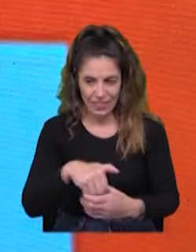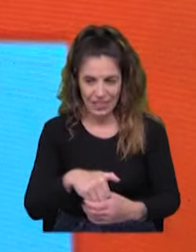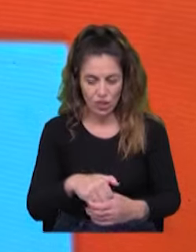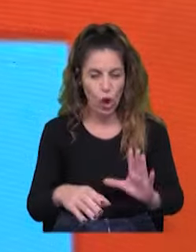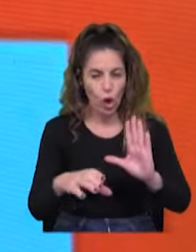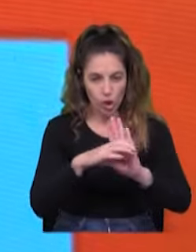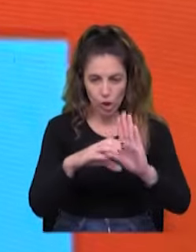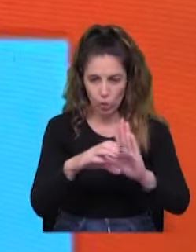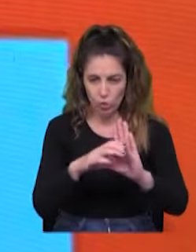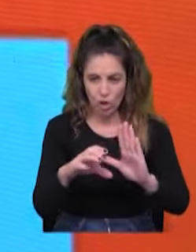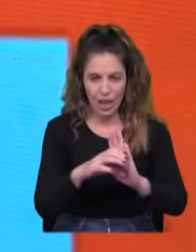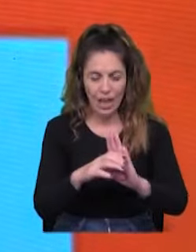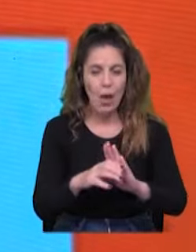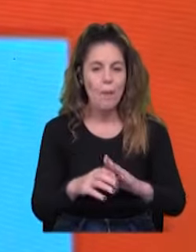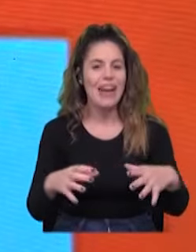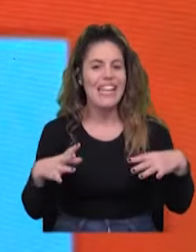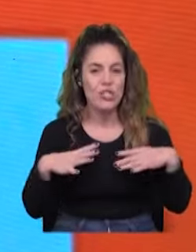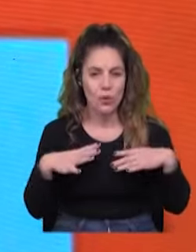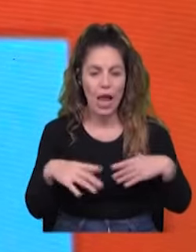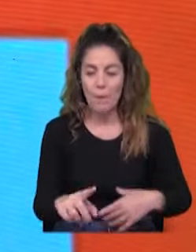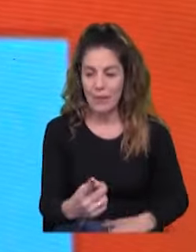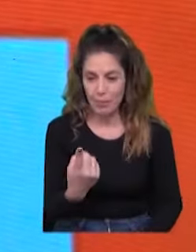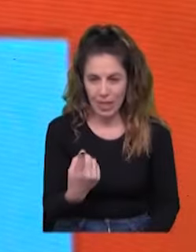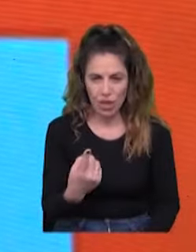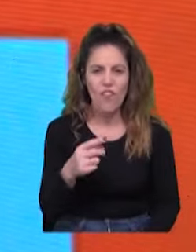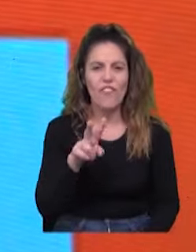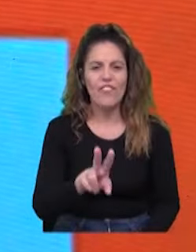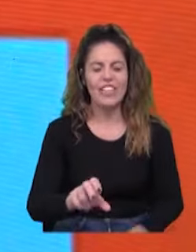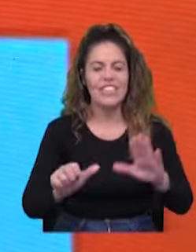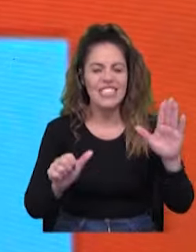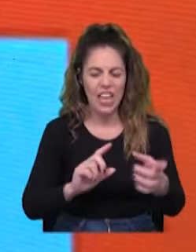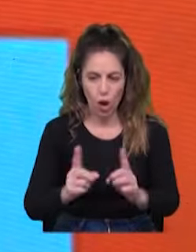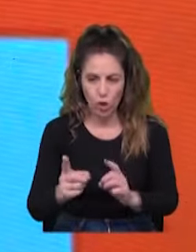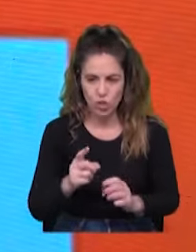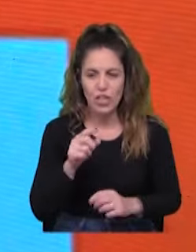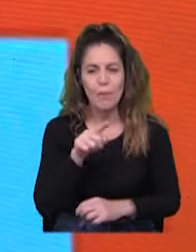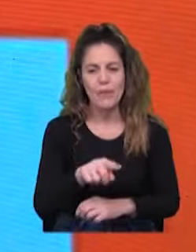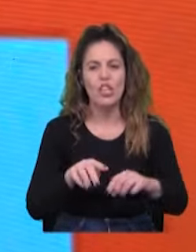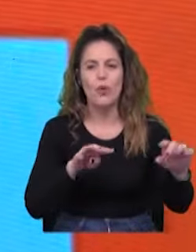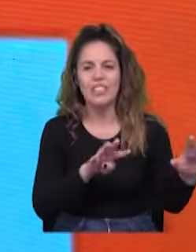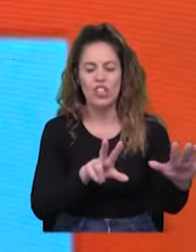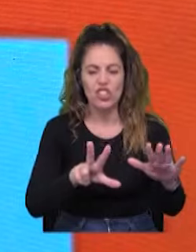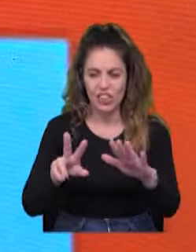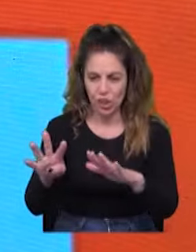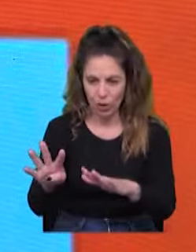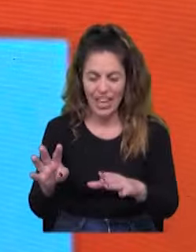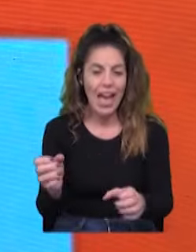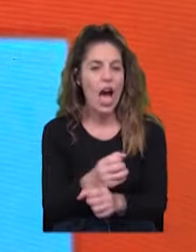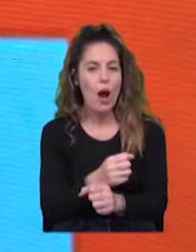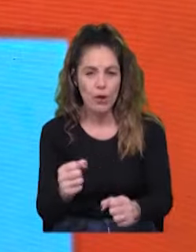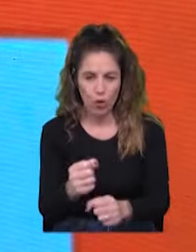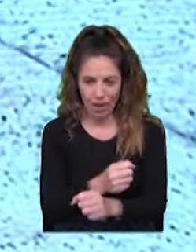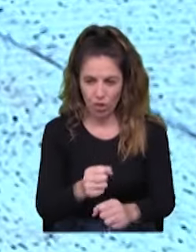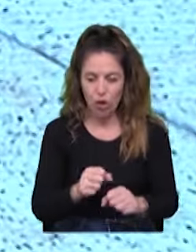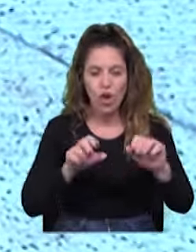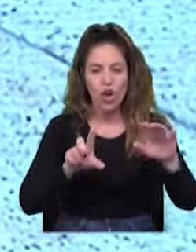constitucional para la seguridad social el primero ahí tenemos la fecha 26 del 11 de 1989 como decíamos aprobado